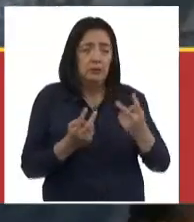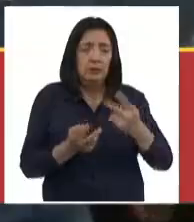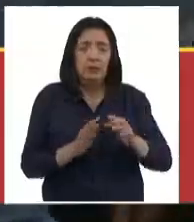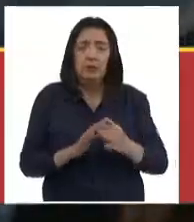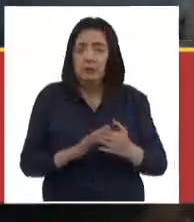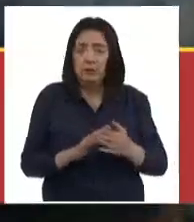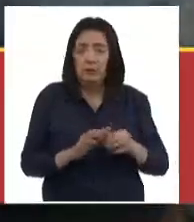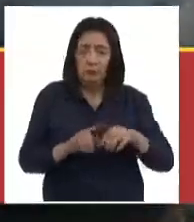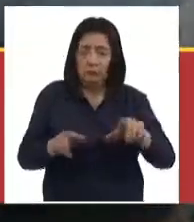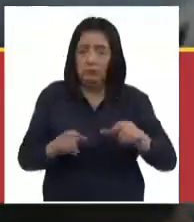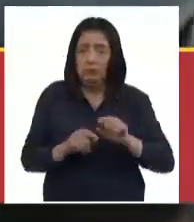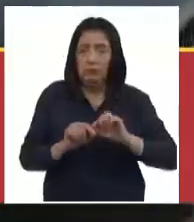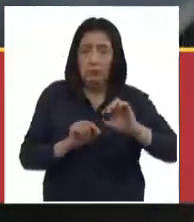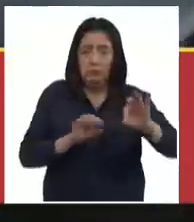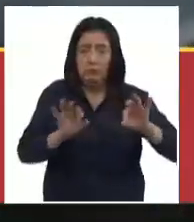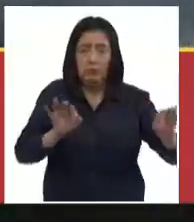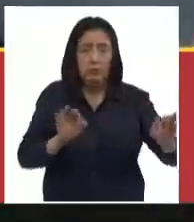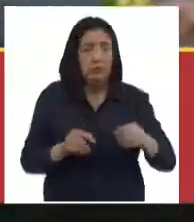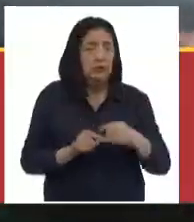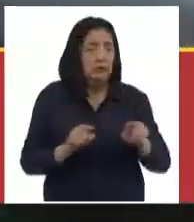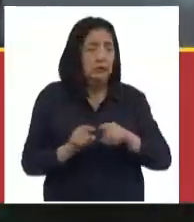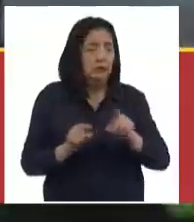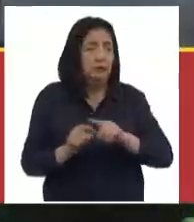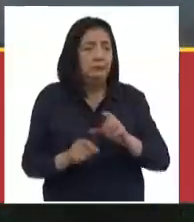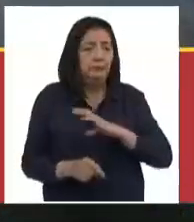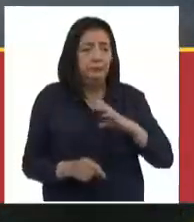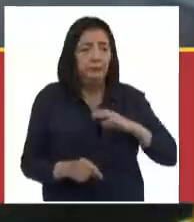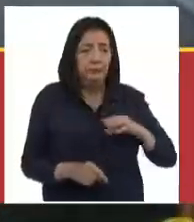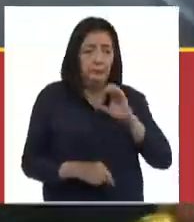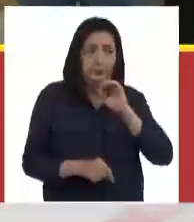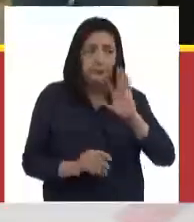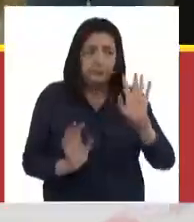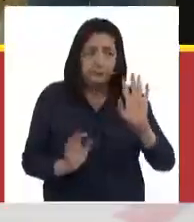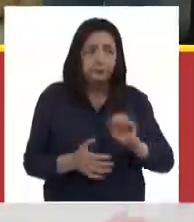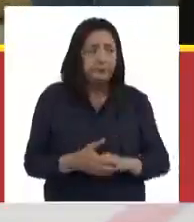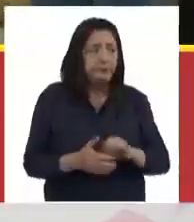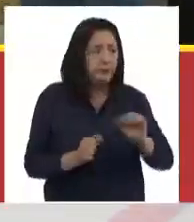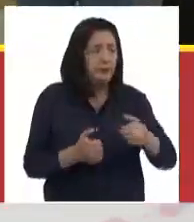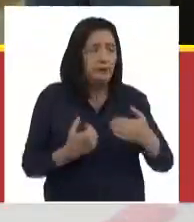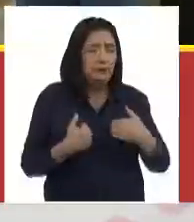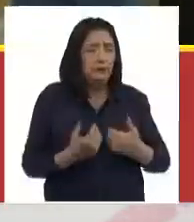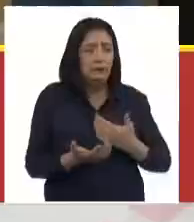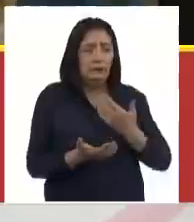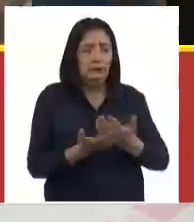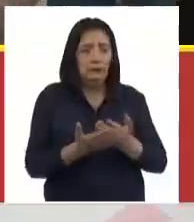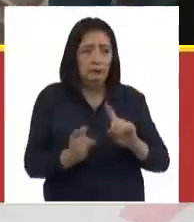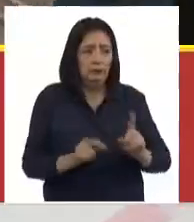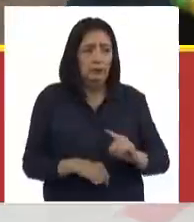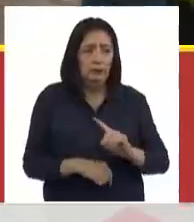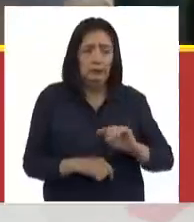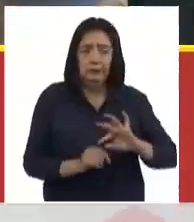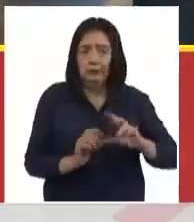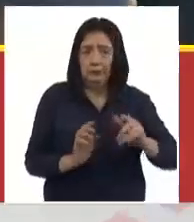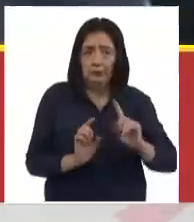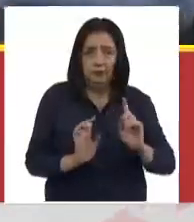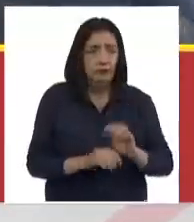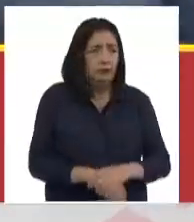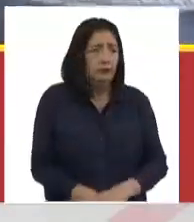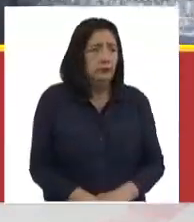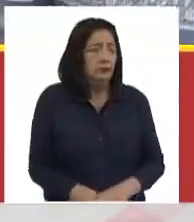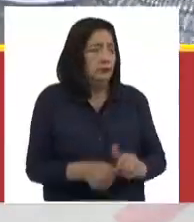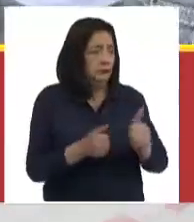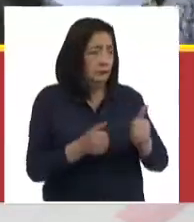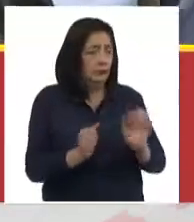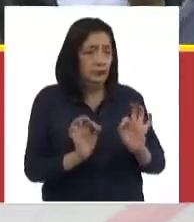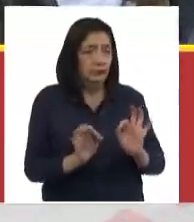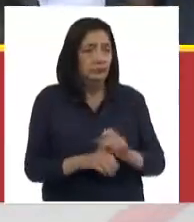conos y también quiere ir al Callao, en donde asegura tiene una propuesta para erradicar la delincuencia. De